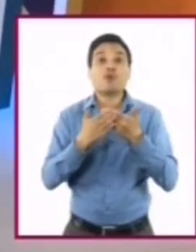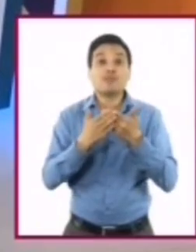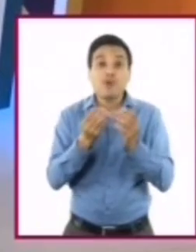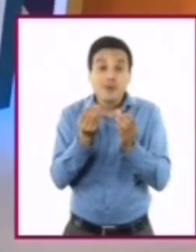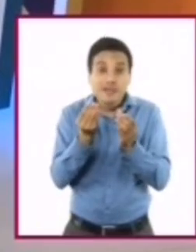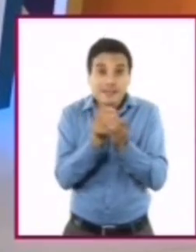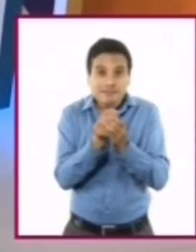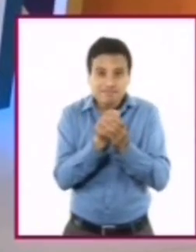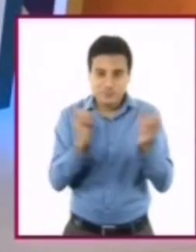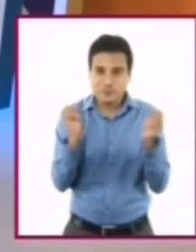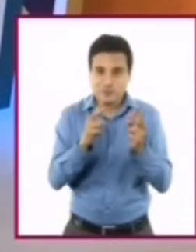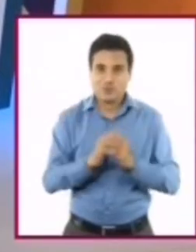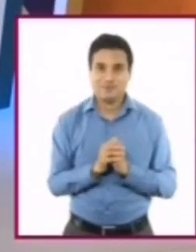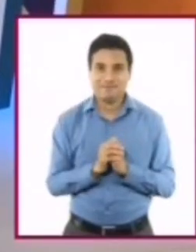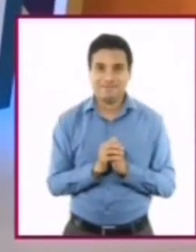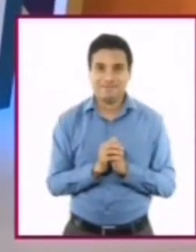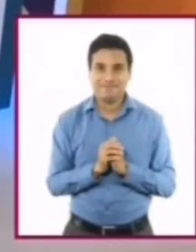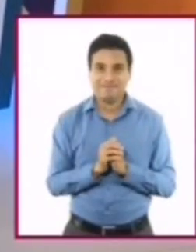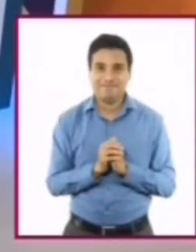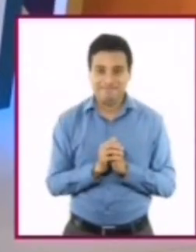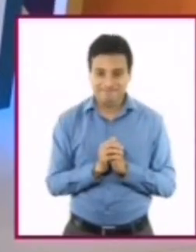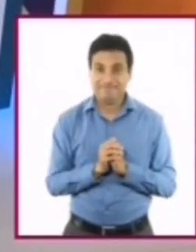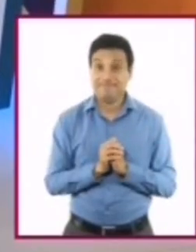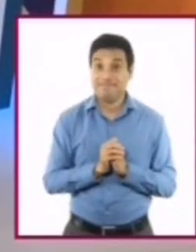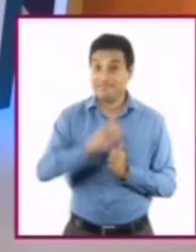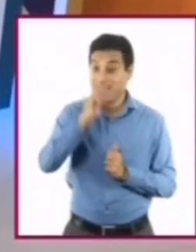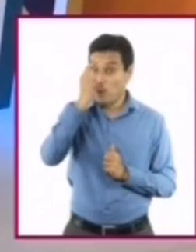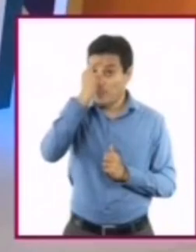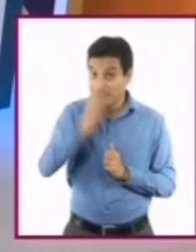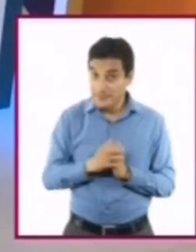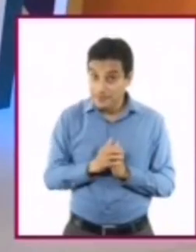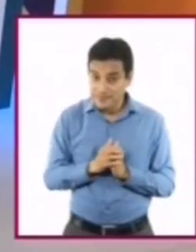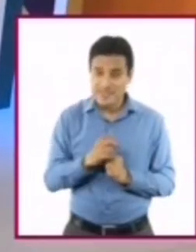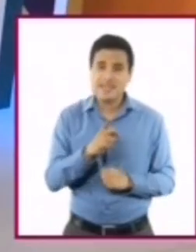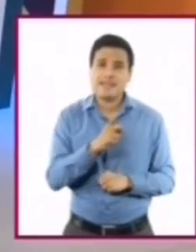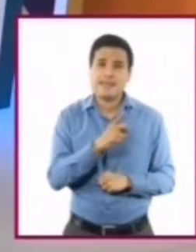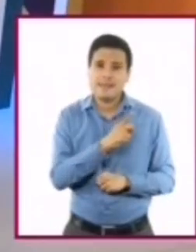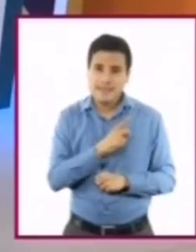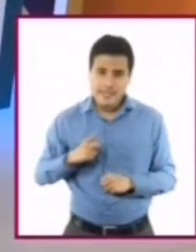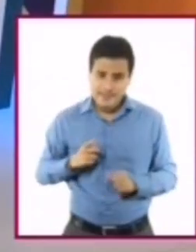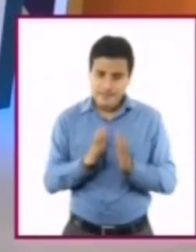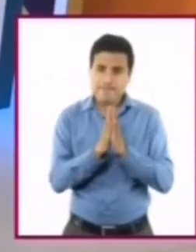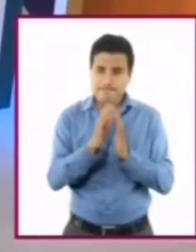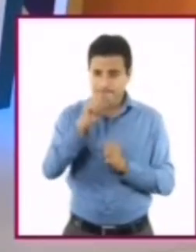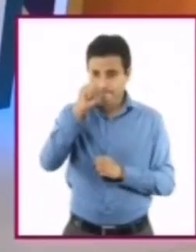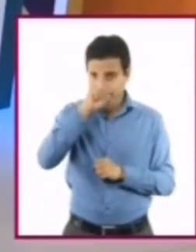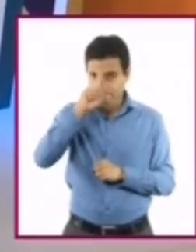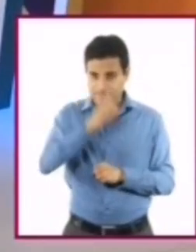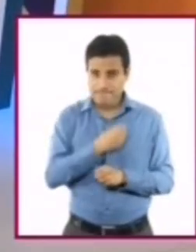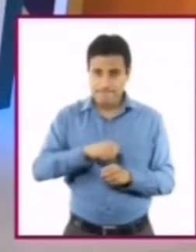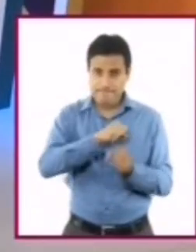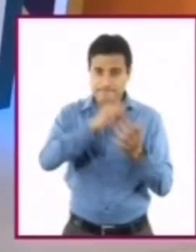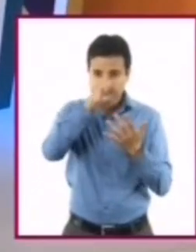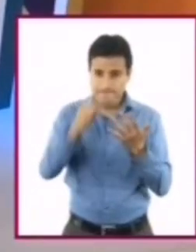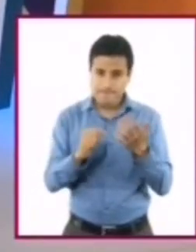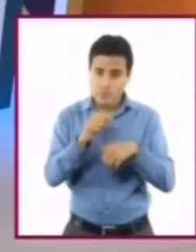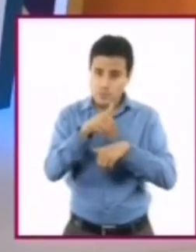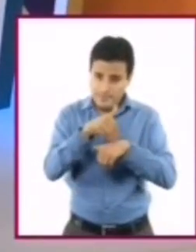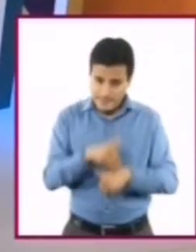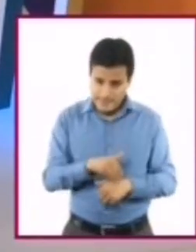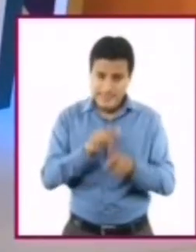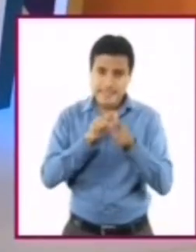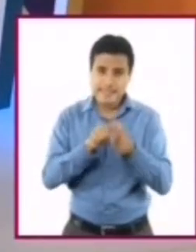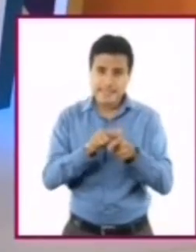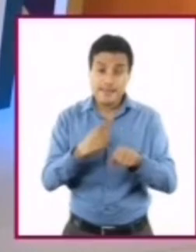nuestra próxima emisión. Tengan presente que debemos seguir implementando las medidas de higiene necesarias para evitar